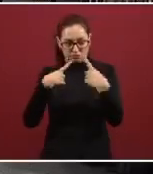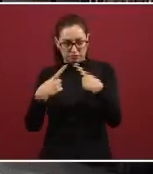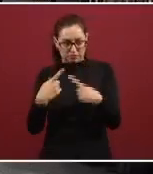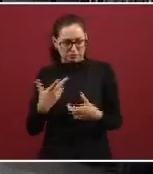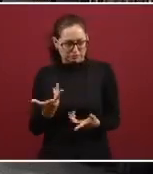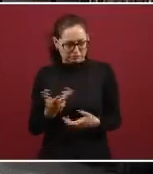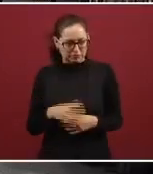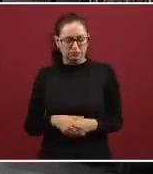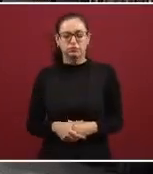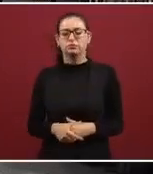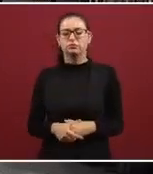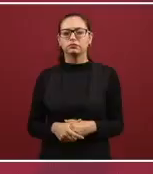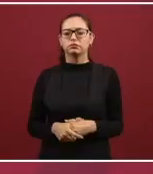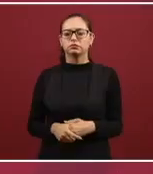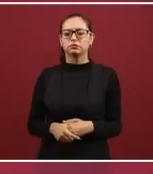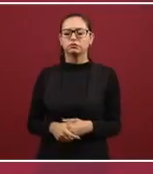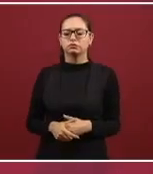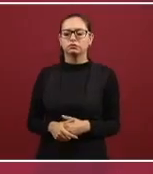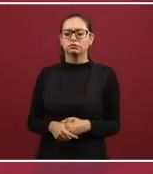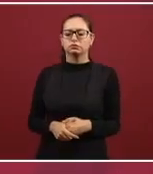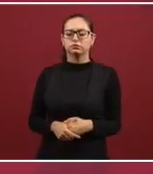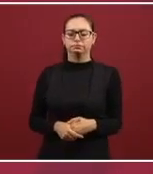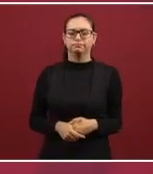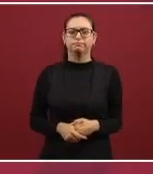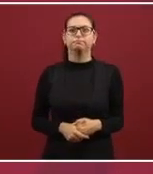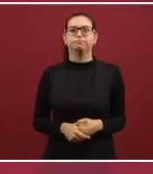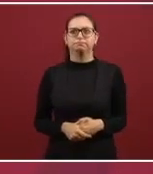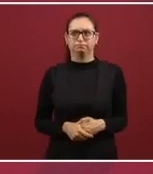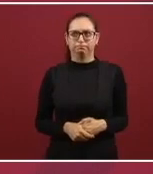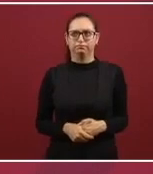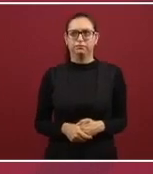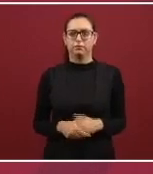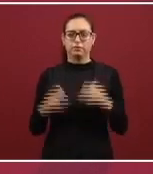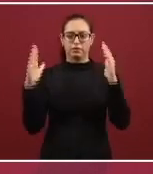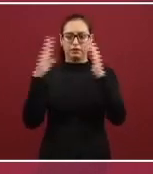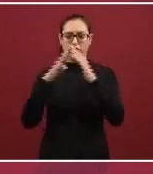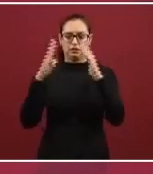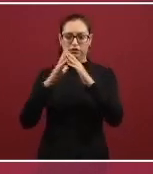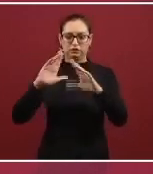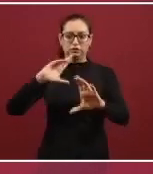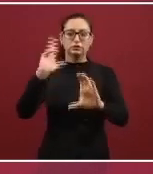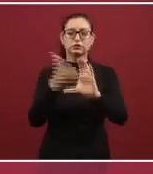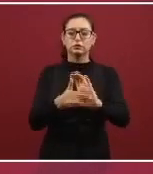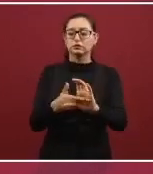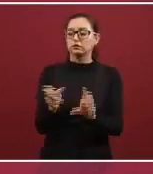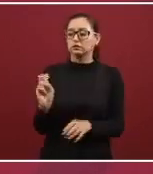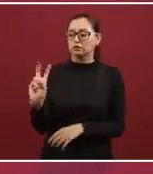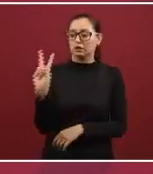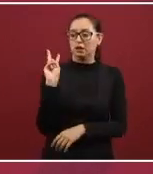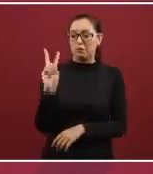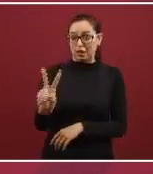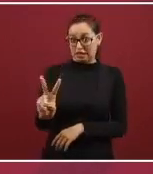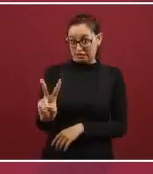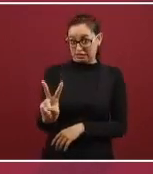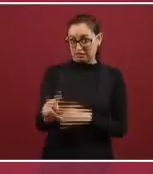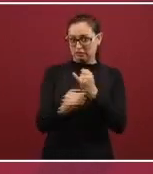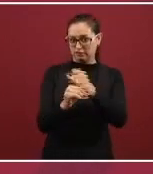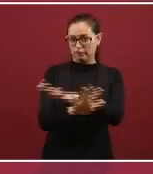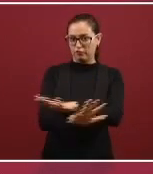bueno, acerca de los albergues, el viernes se va a dar un informe.